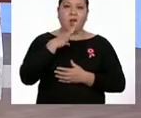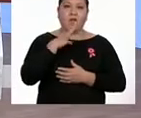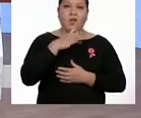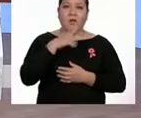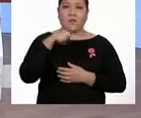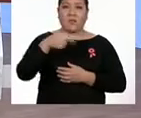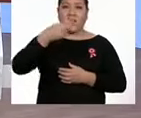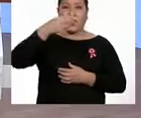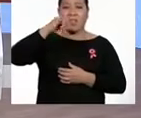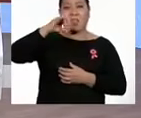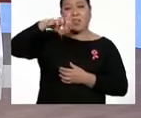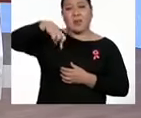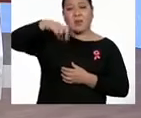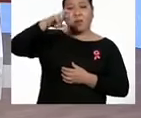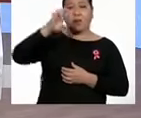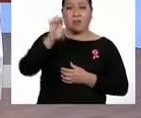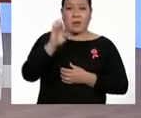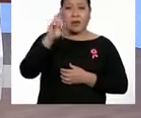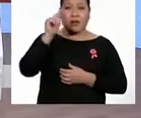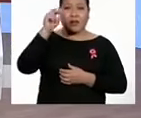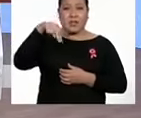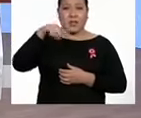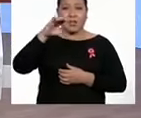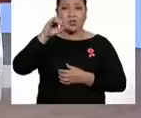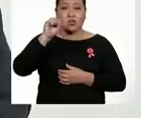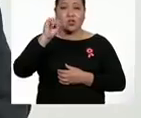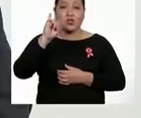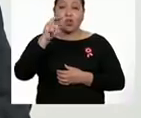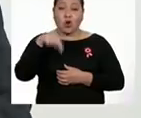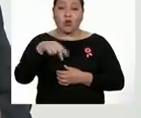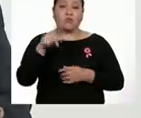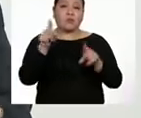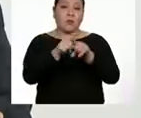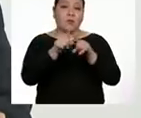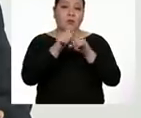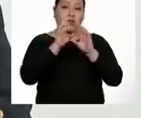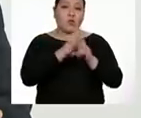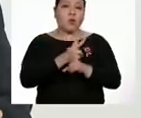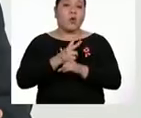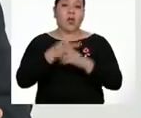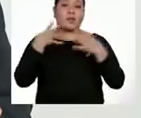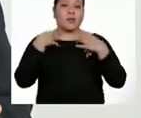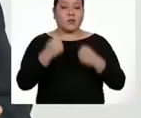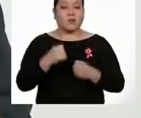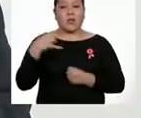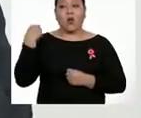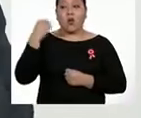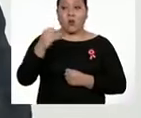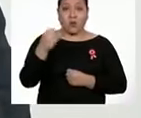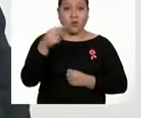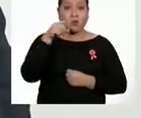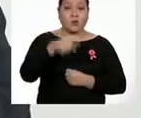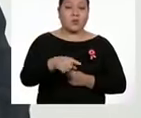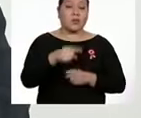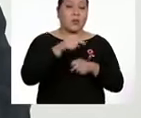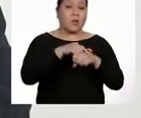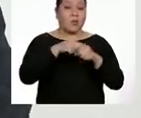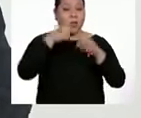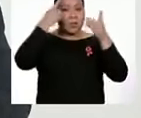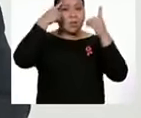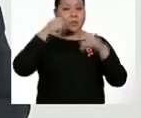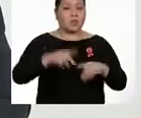sobre hipertensión, creo que cuidar la salud es una de ellas. La adolescencia es el momento para